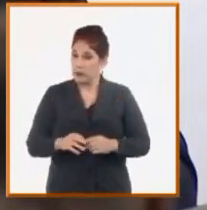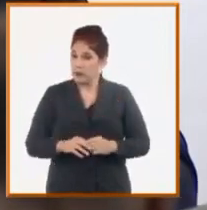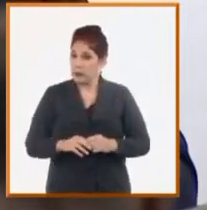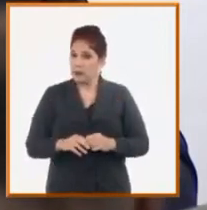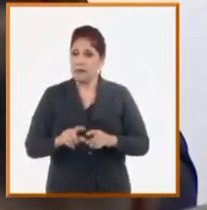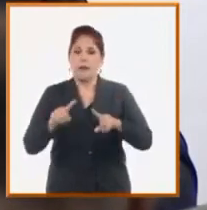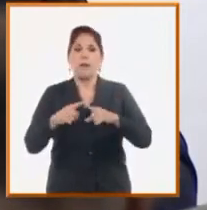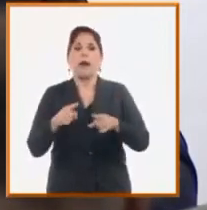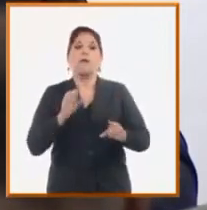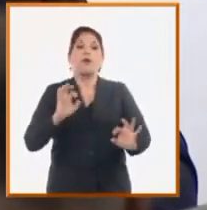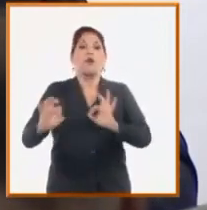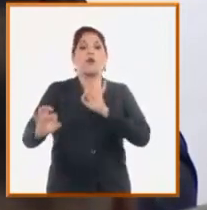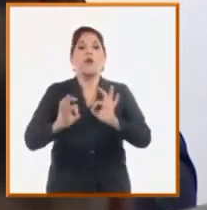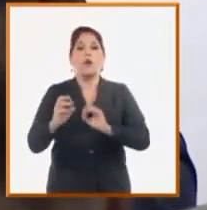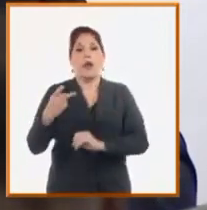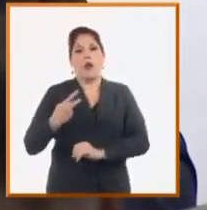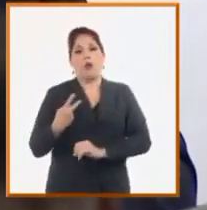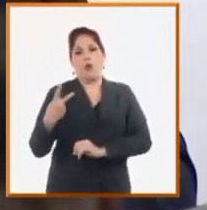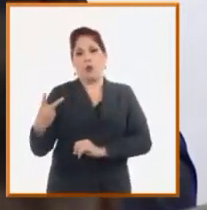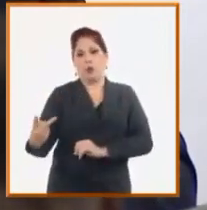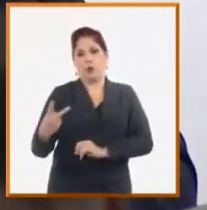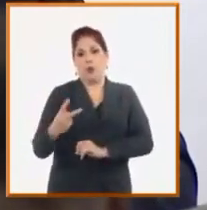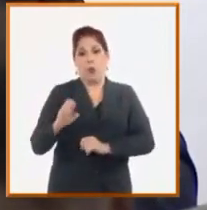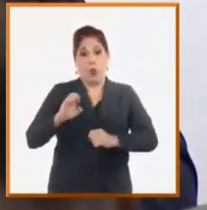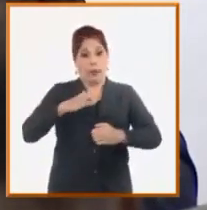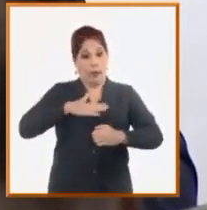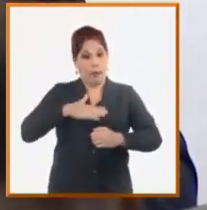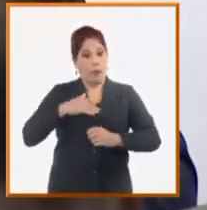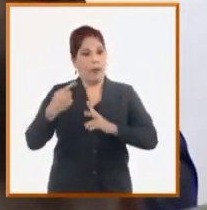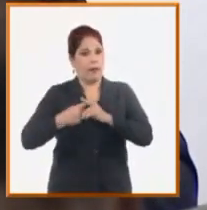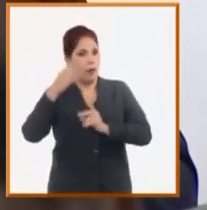para que se protejan ambas partes y que queden bien claras